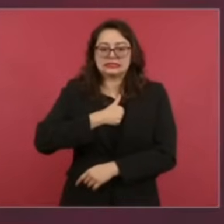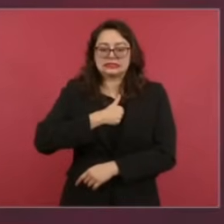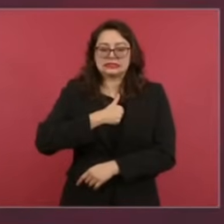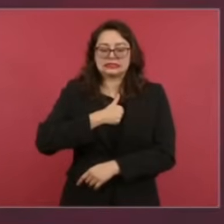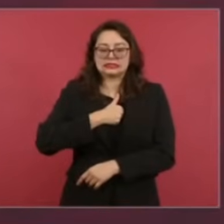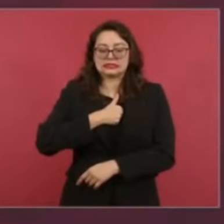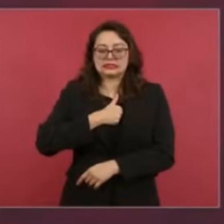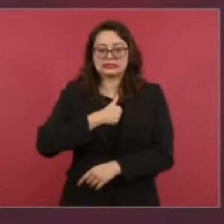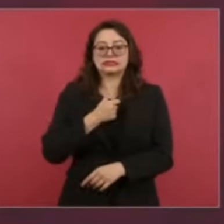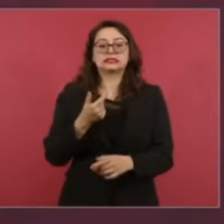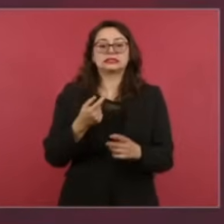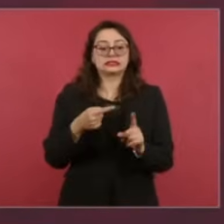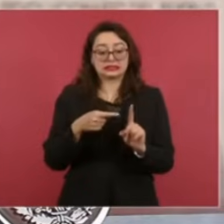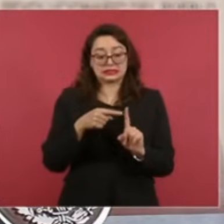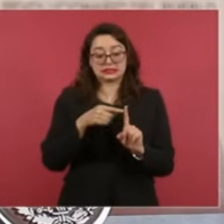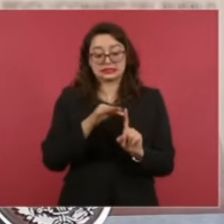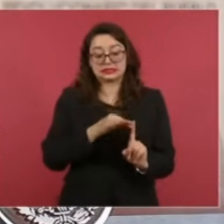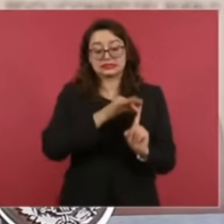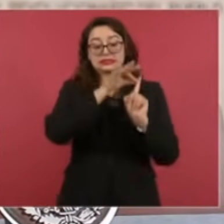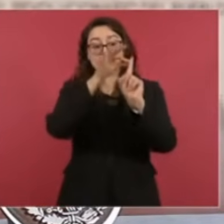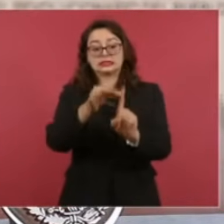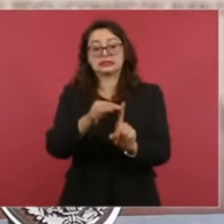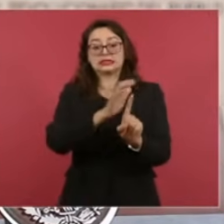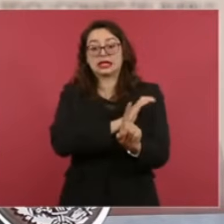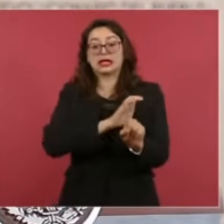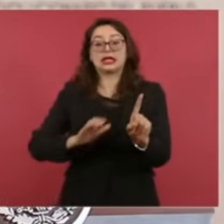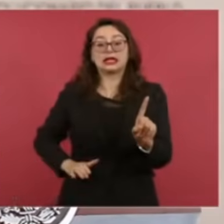entra de candidato de Ernesto Zedillo